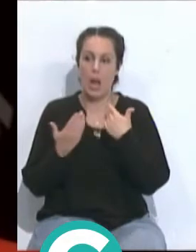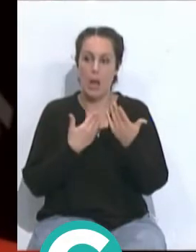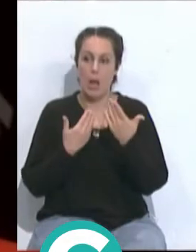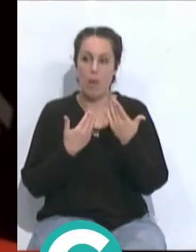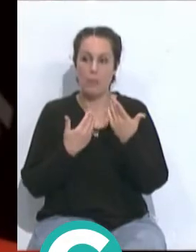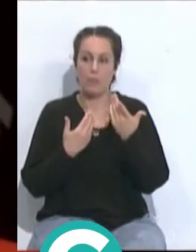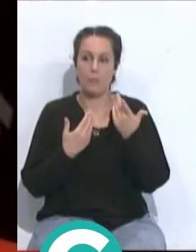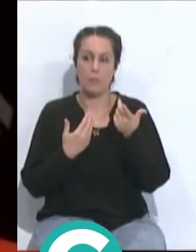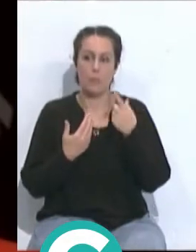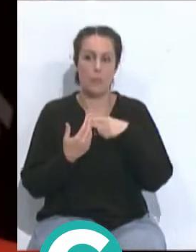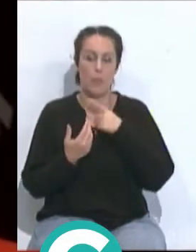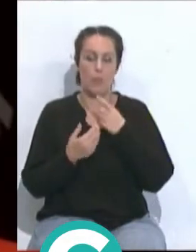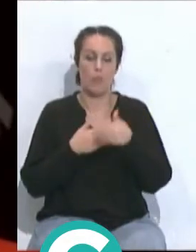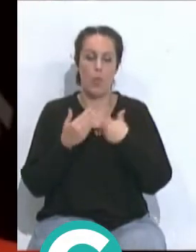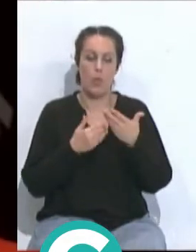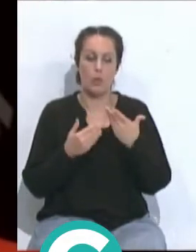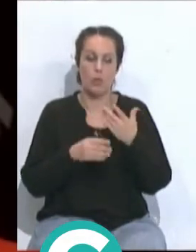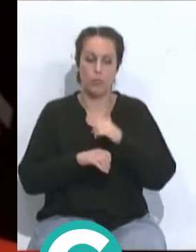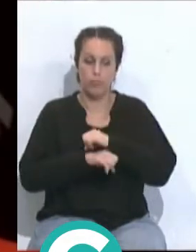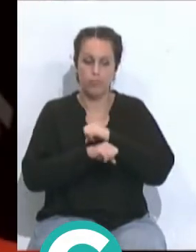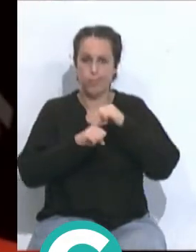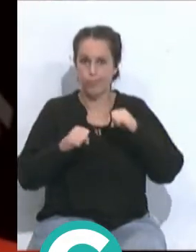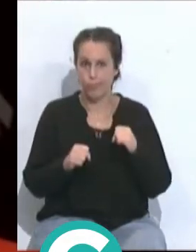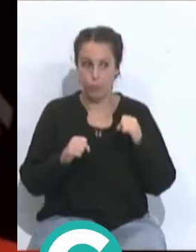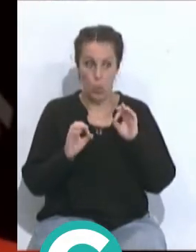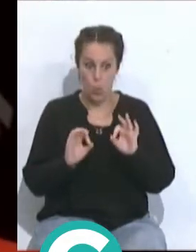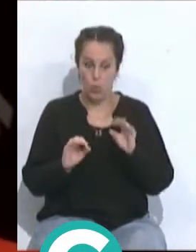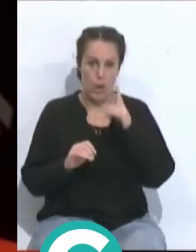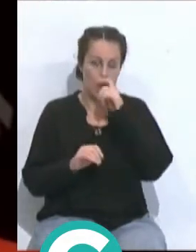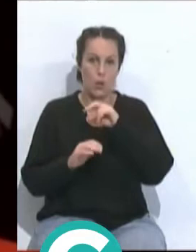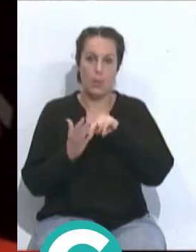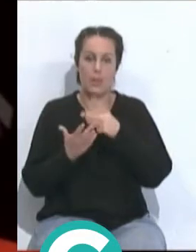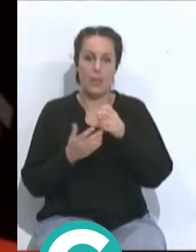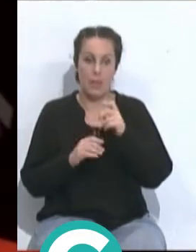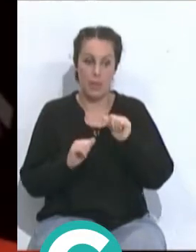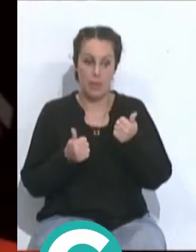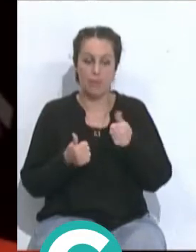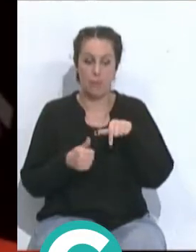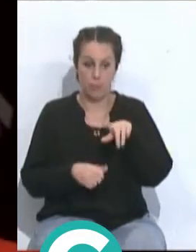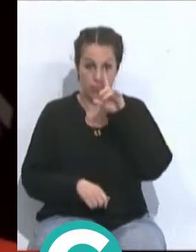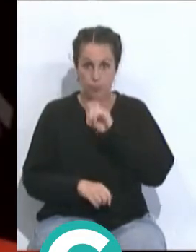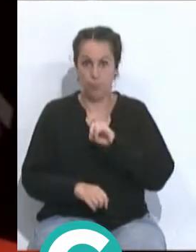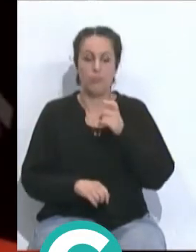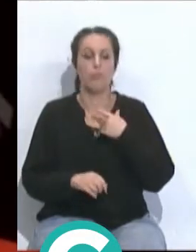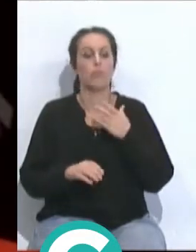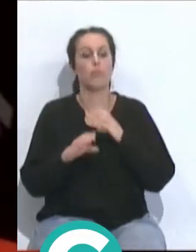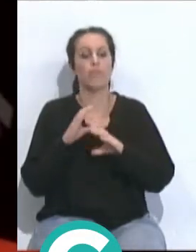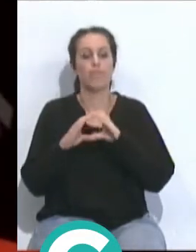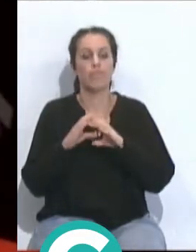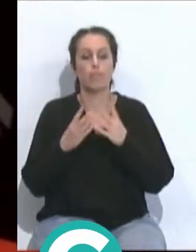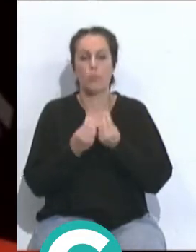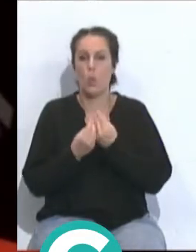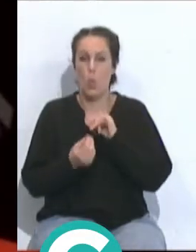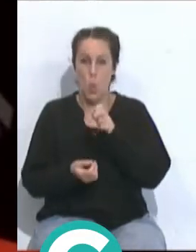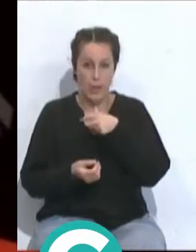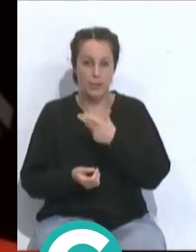y estaba en pleno proceso de confinamiento, porque lo empecé a escribir en 2020, uh-huh. en ese año, y en una conversación con Juan, en